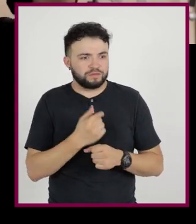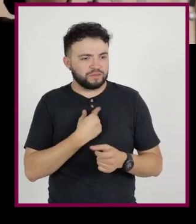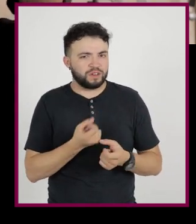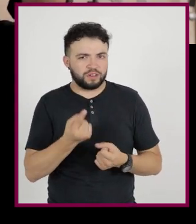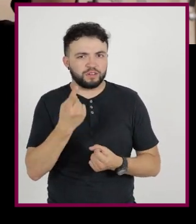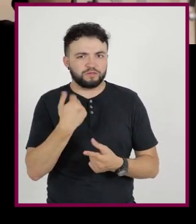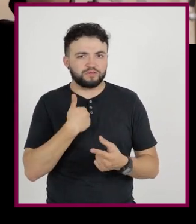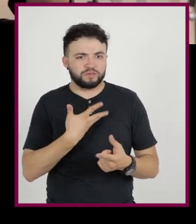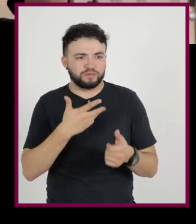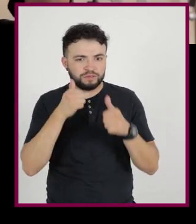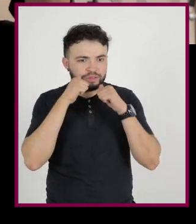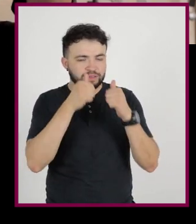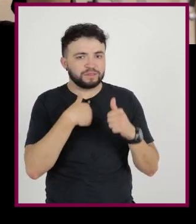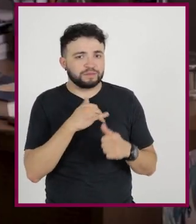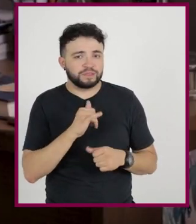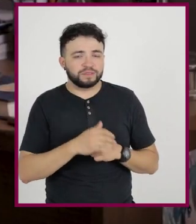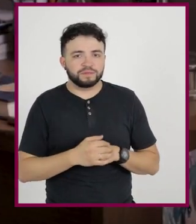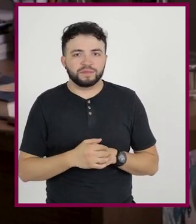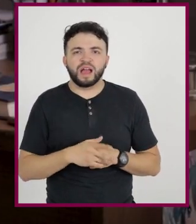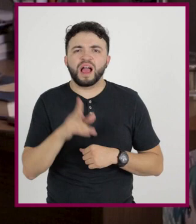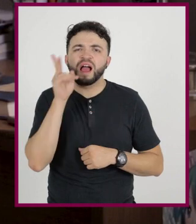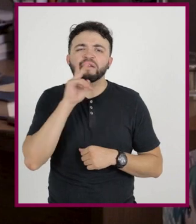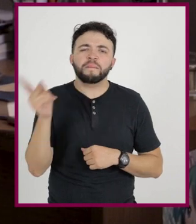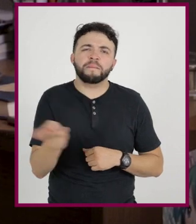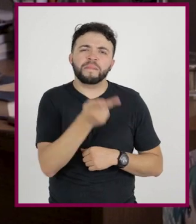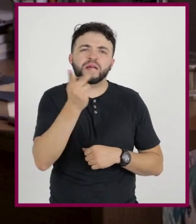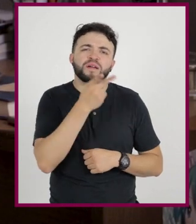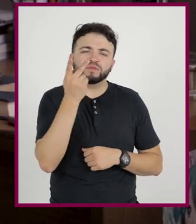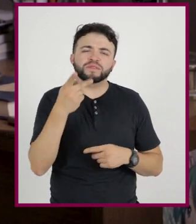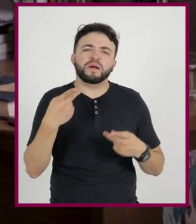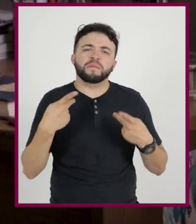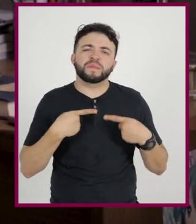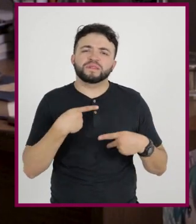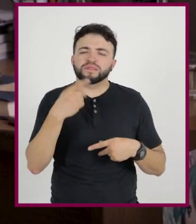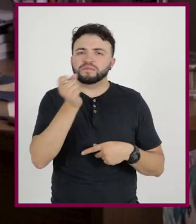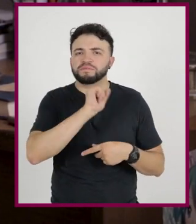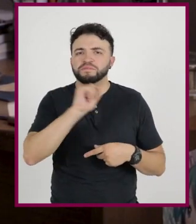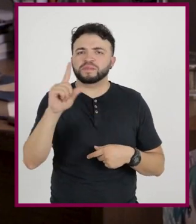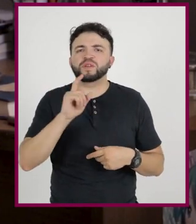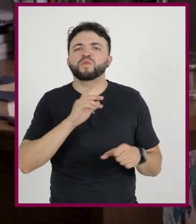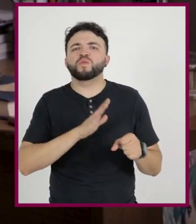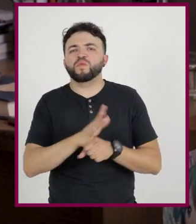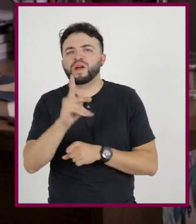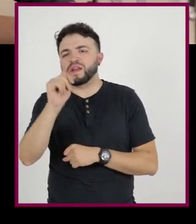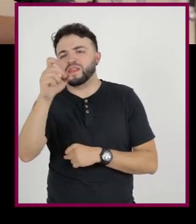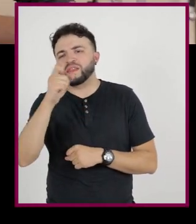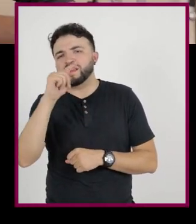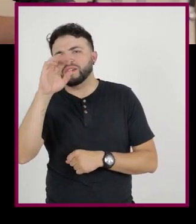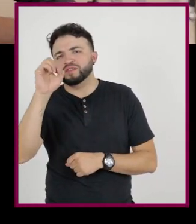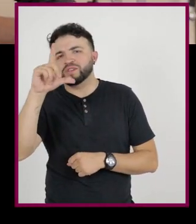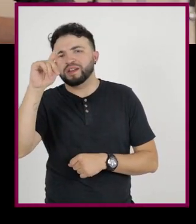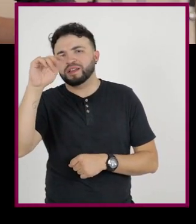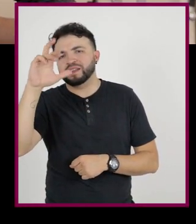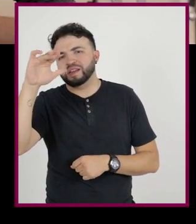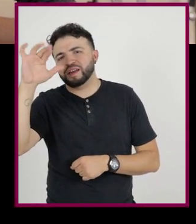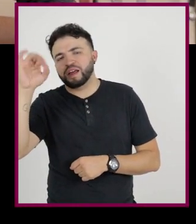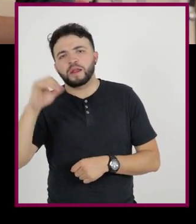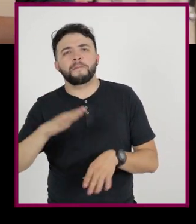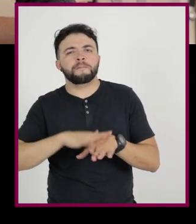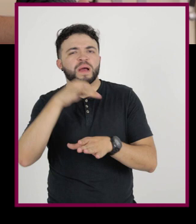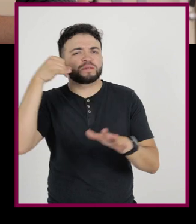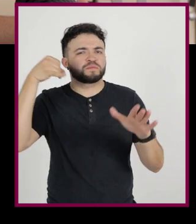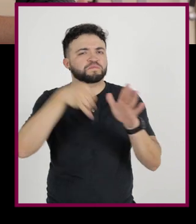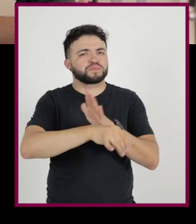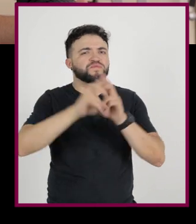Un par de ellas me llamaron la atención, ¿eh? Oye, Juanma, ¿qué te parece si le preguntamos a un especialista qué es un texto literario y cuáles